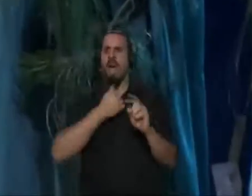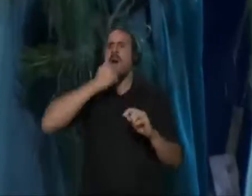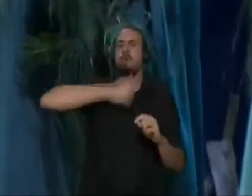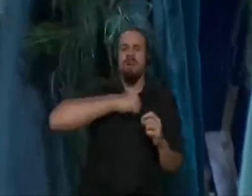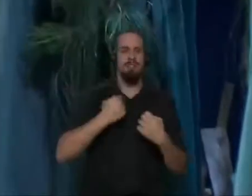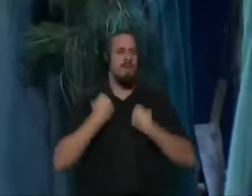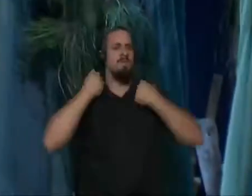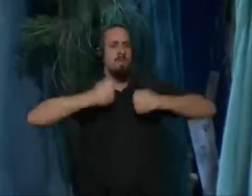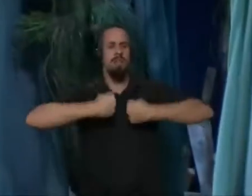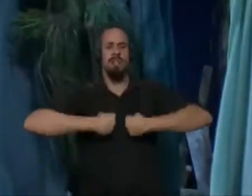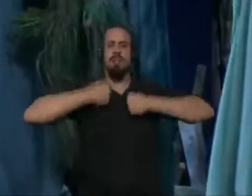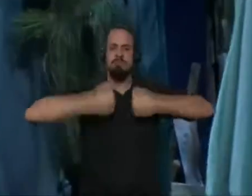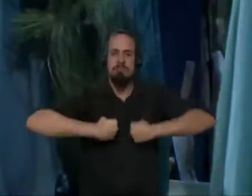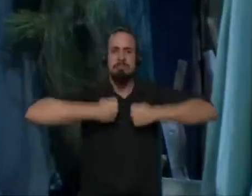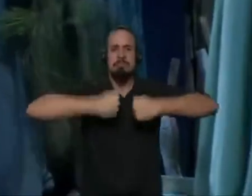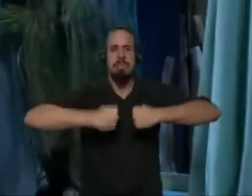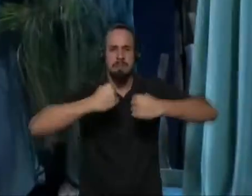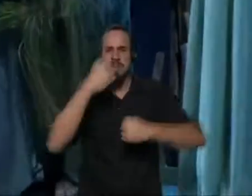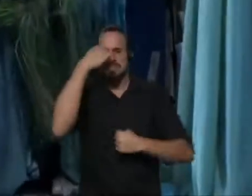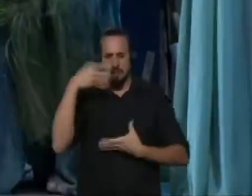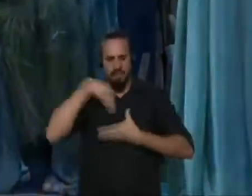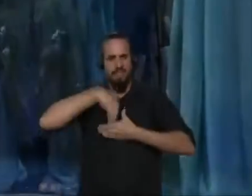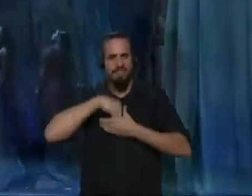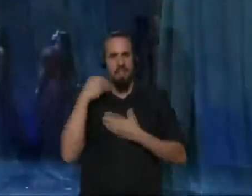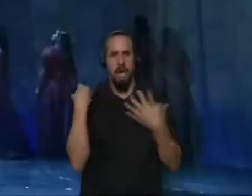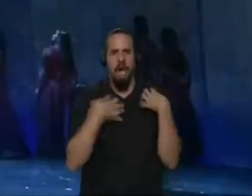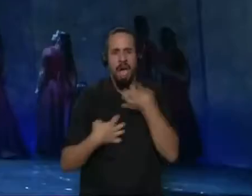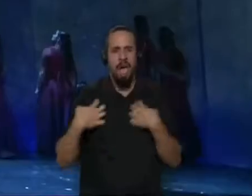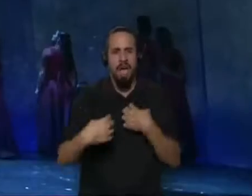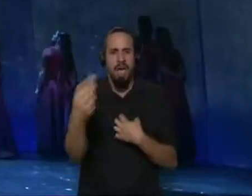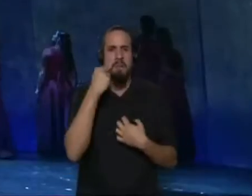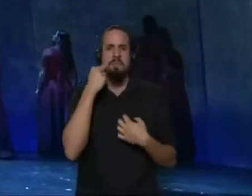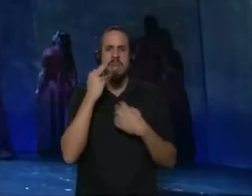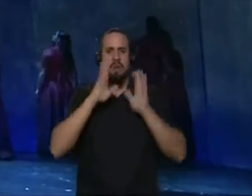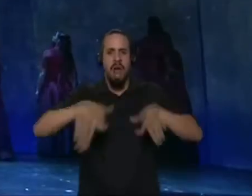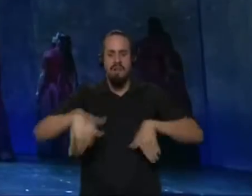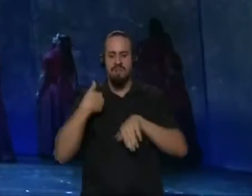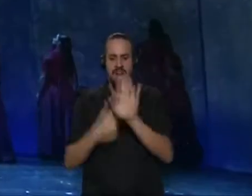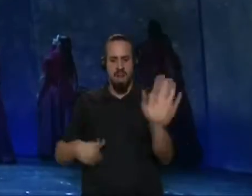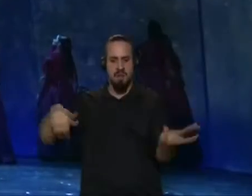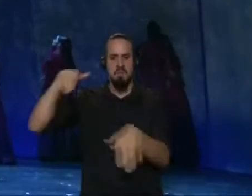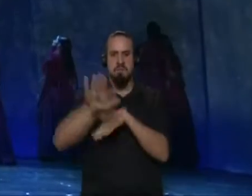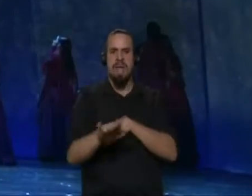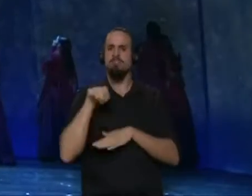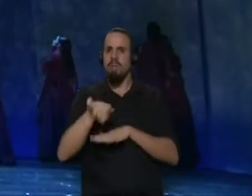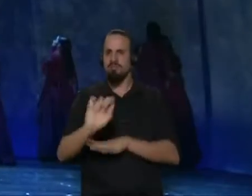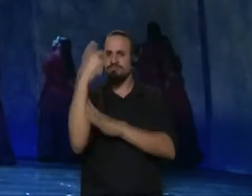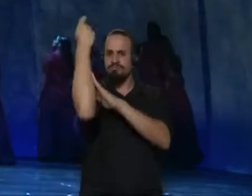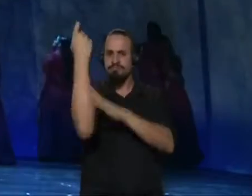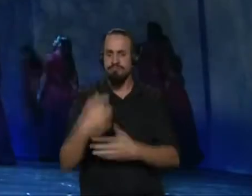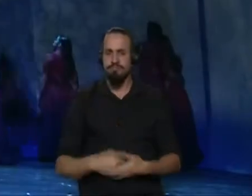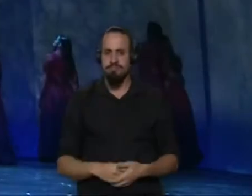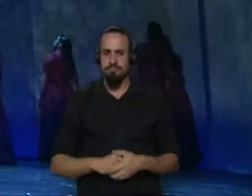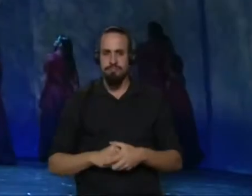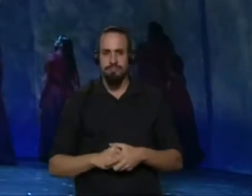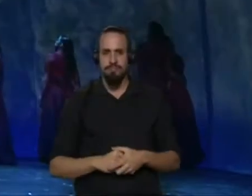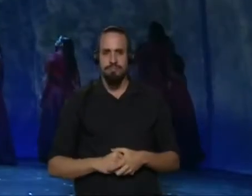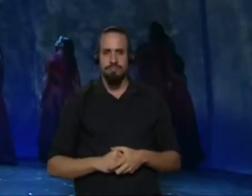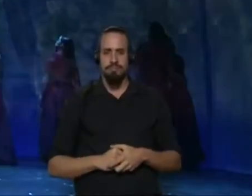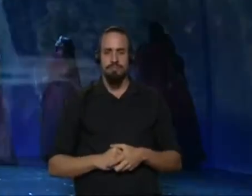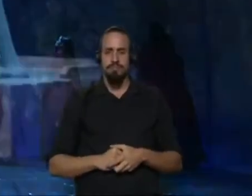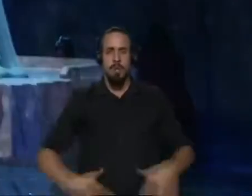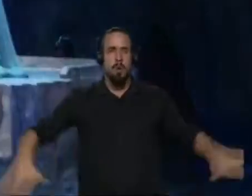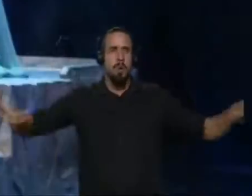quién sabe cuánta angustia y cuántos miedos convierten en hazaña un paso al frente. Y la